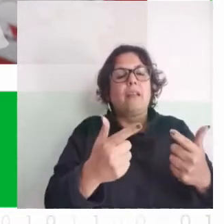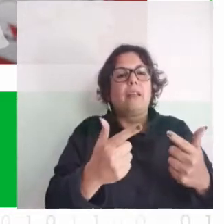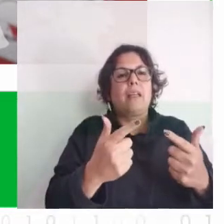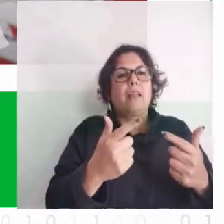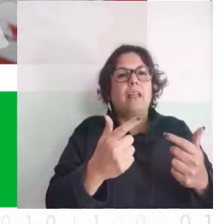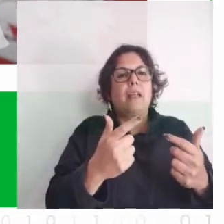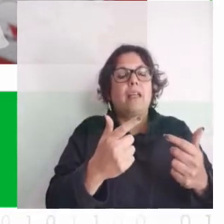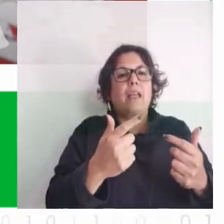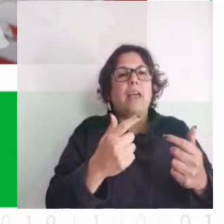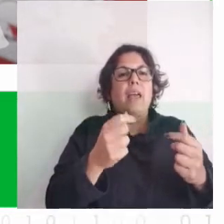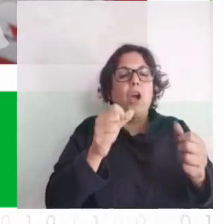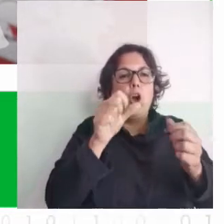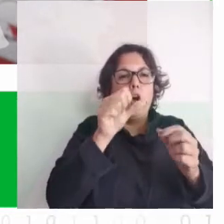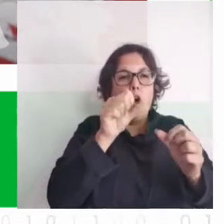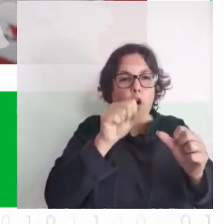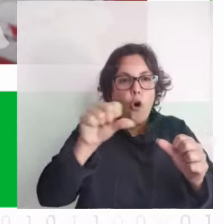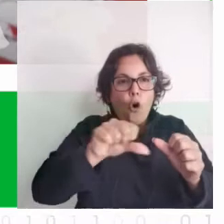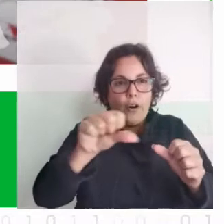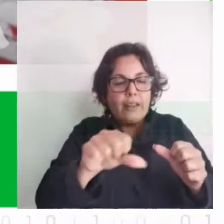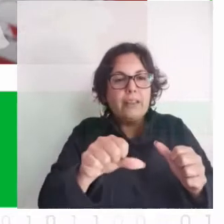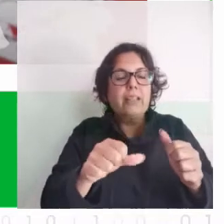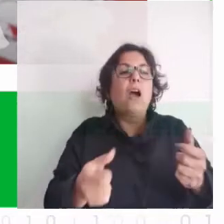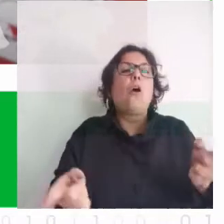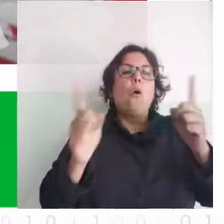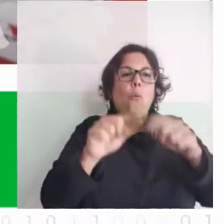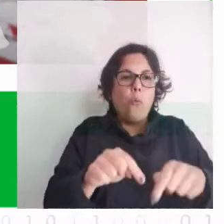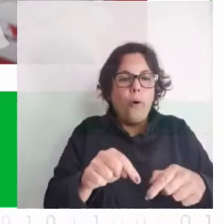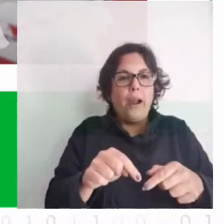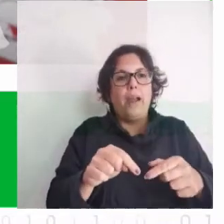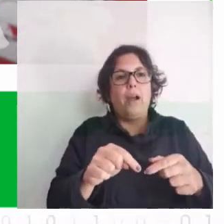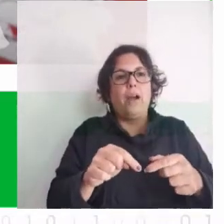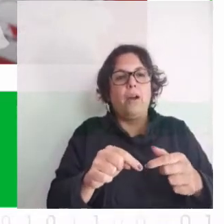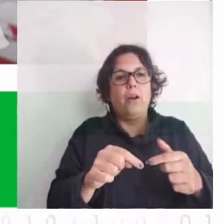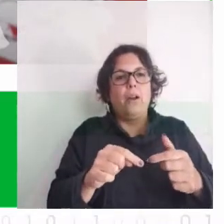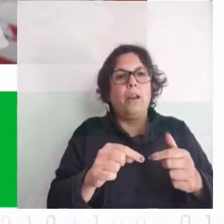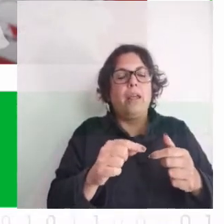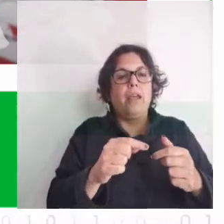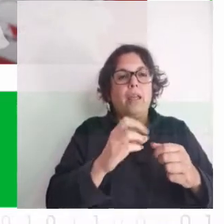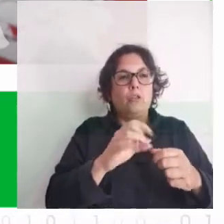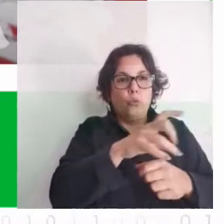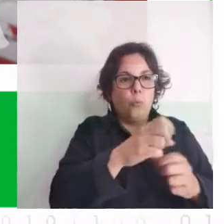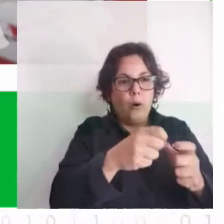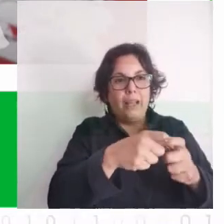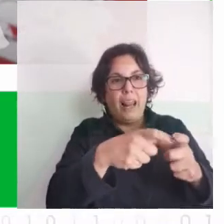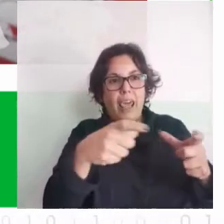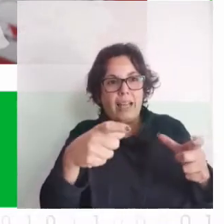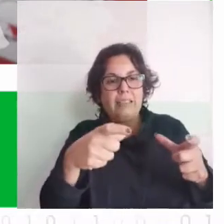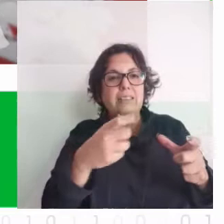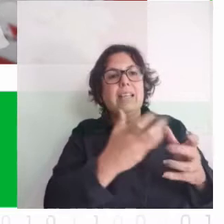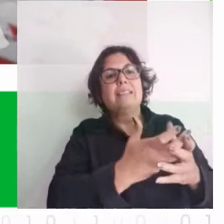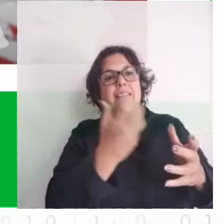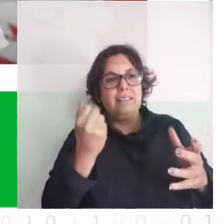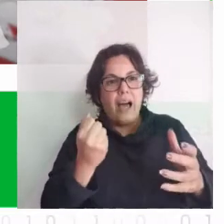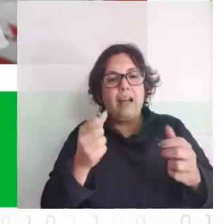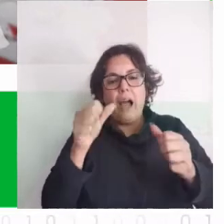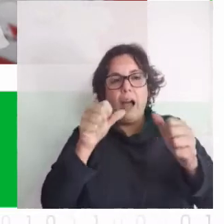Se cortan en pedacitos, se vuelven a colocar o sea, el tumor crece, ahí se lo saca, se vuelve a cortar en